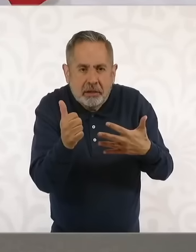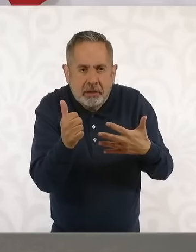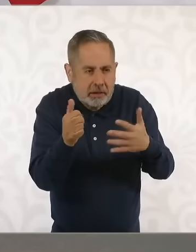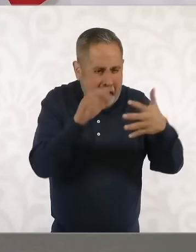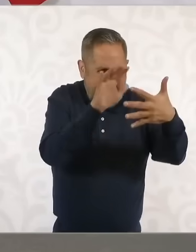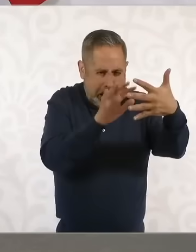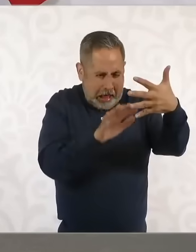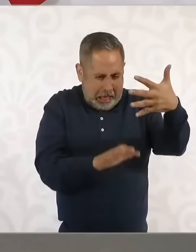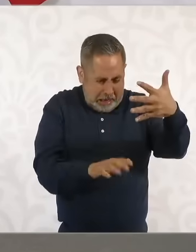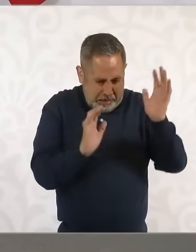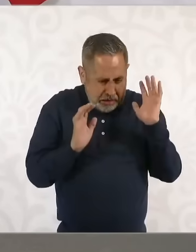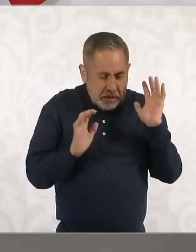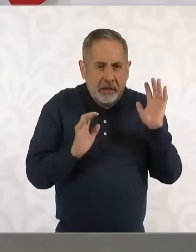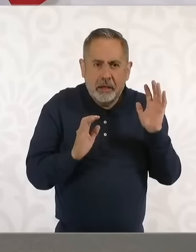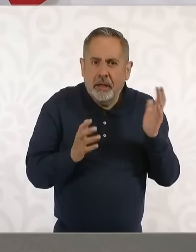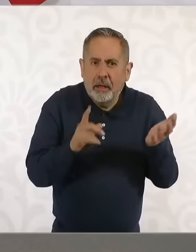1999.